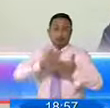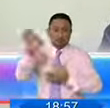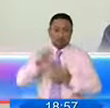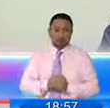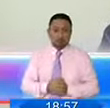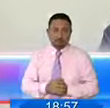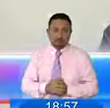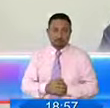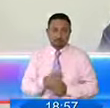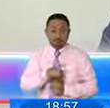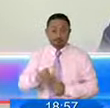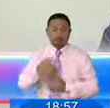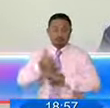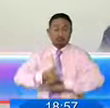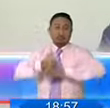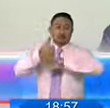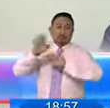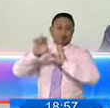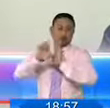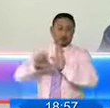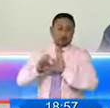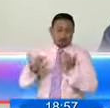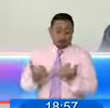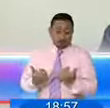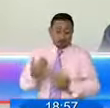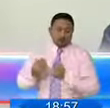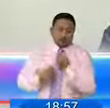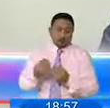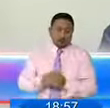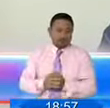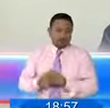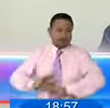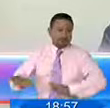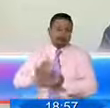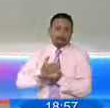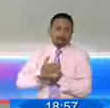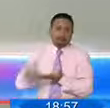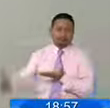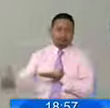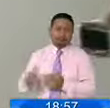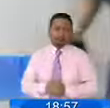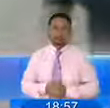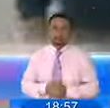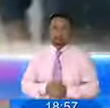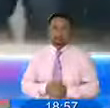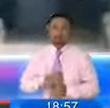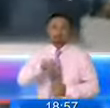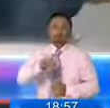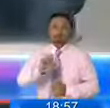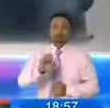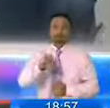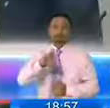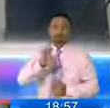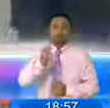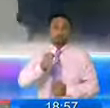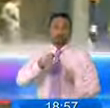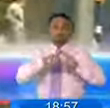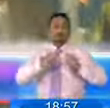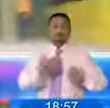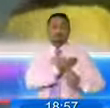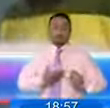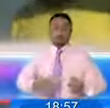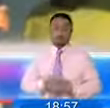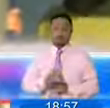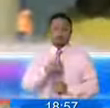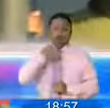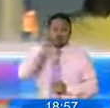que lo que la Corte Constitucional en este momento realice ya no tiene validez alguna. Para Pesantes, las críticas del exmandatario Rafael